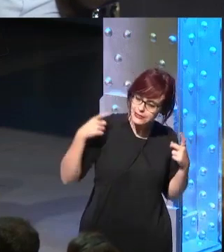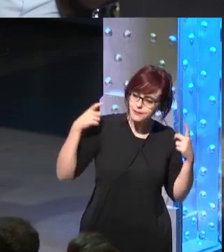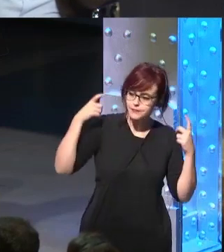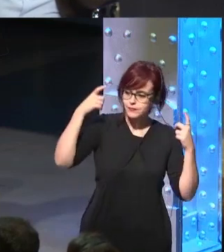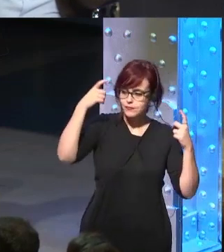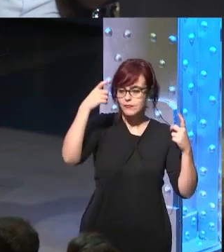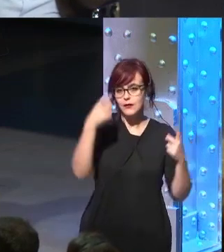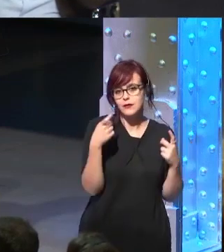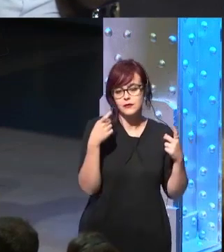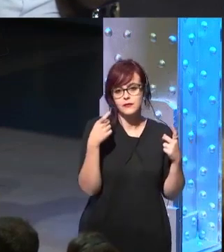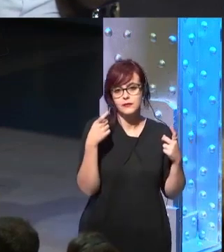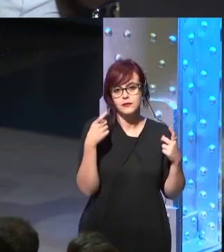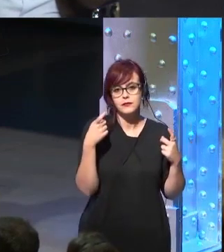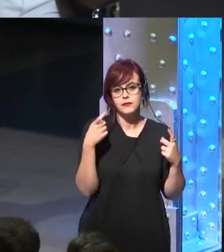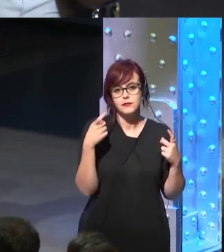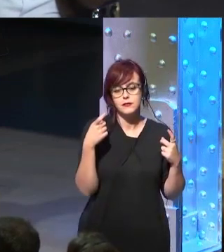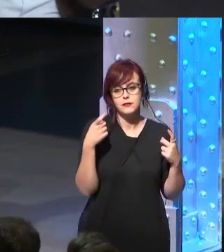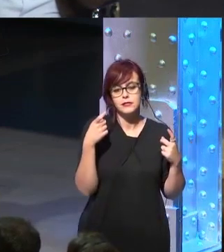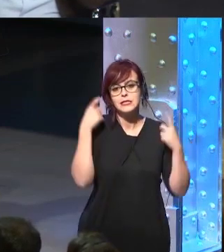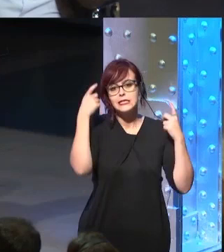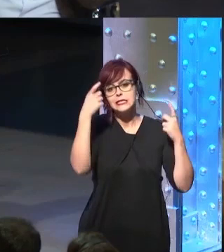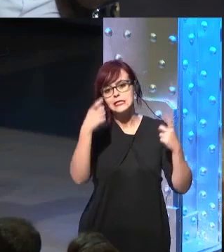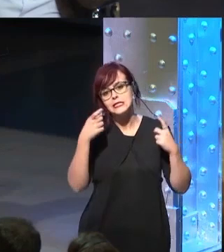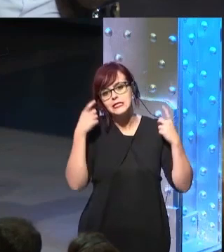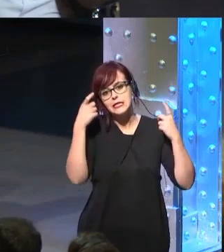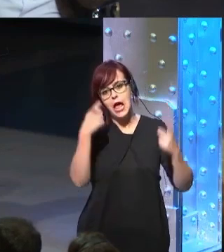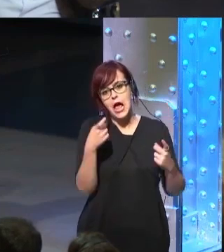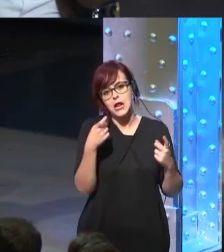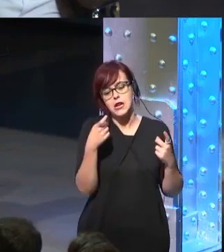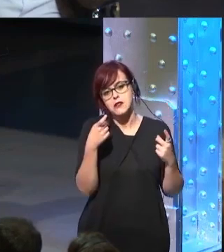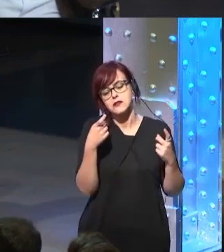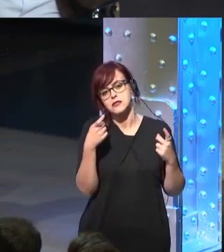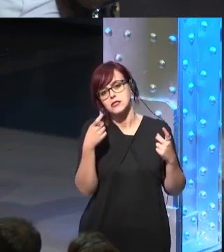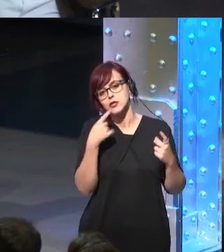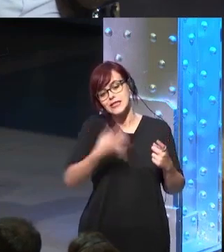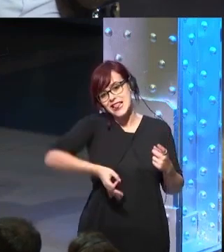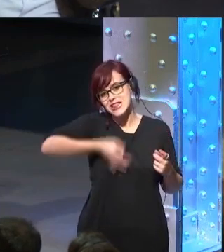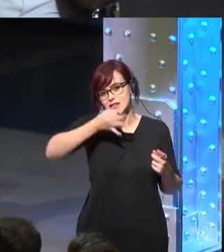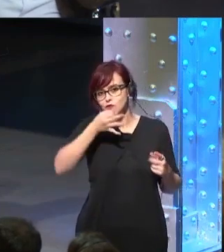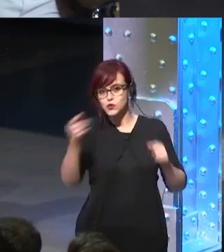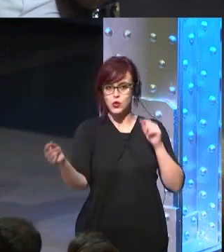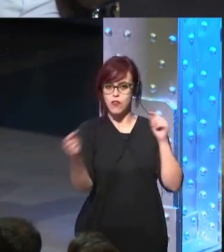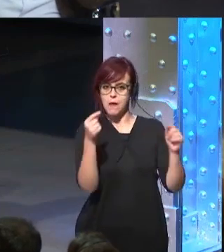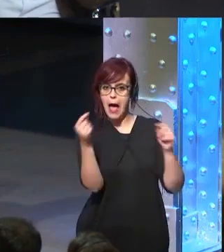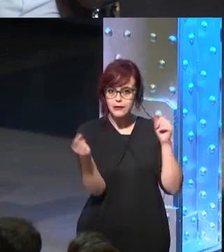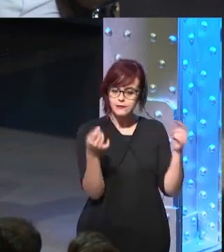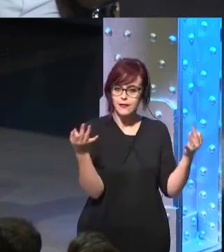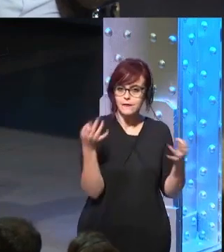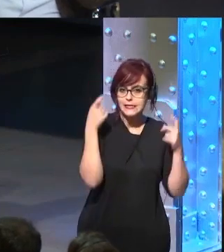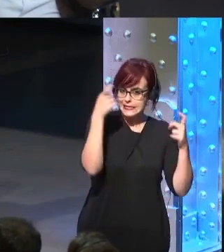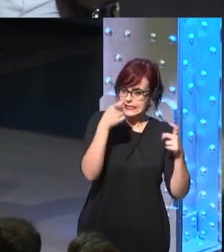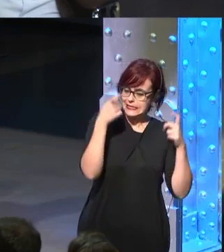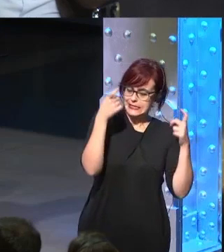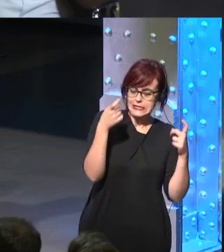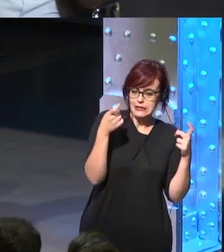de llevar allá las fronteras, de ampliar los confines del discurso, del debate que estamos teniendo.